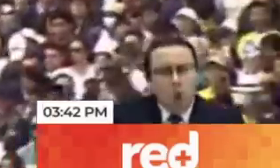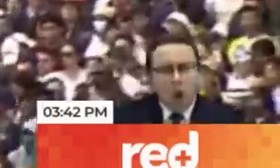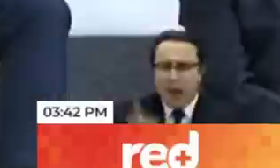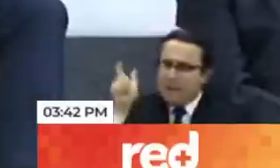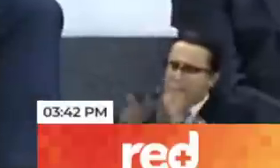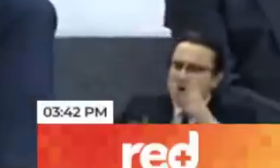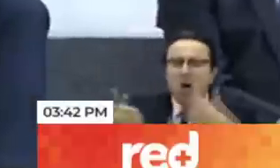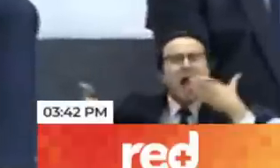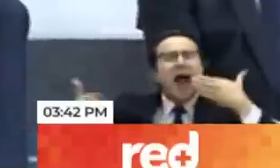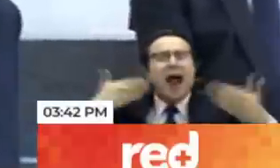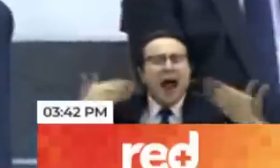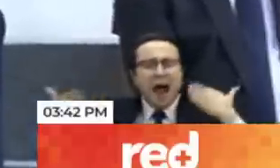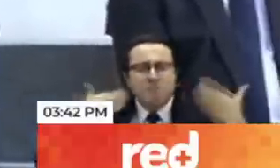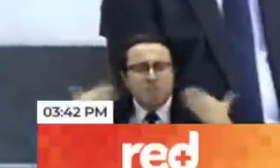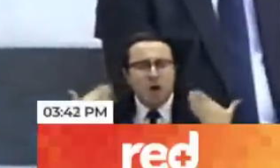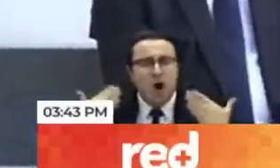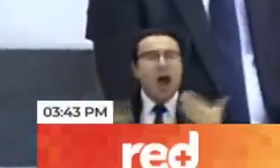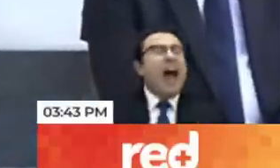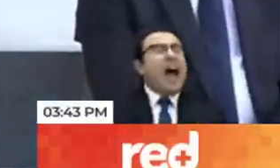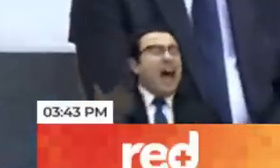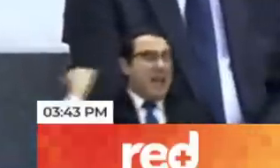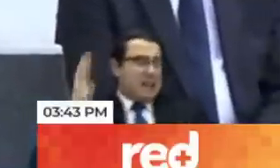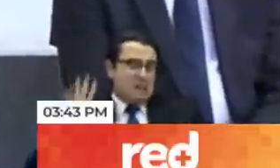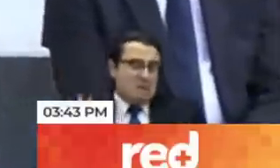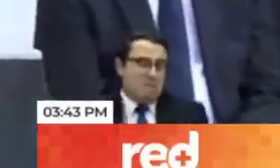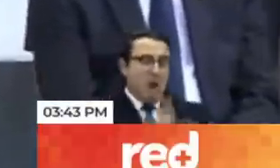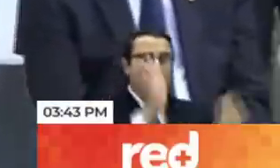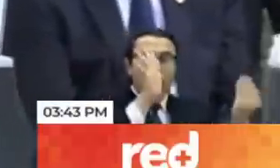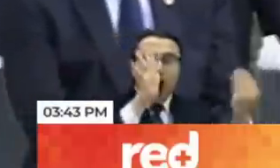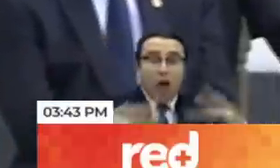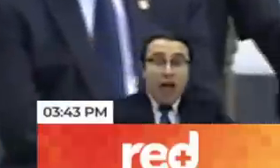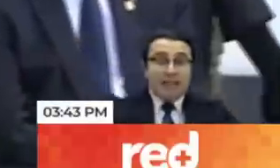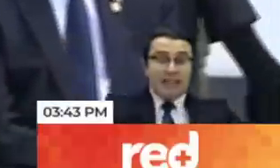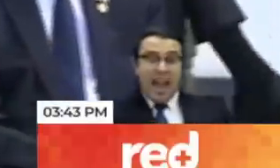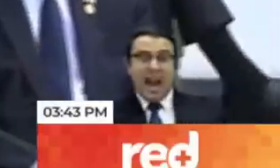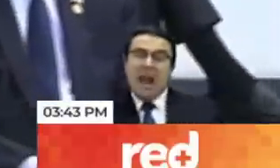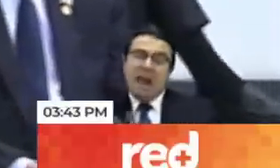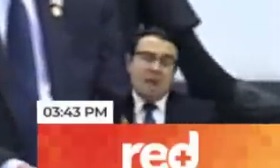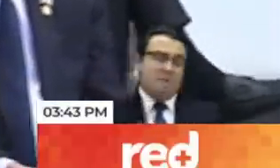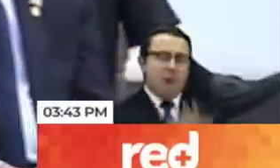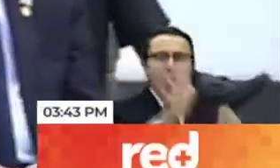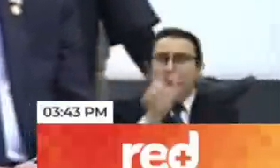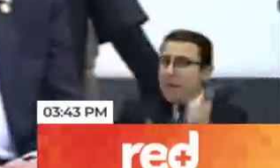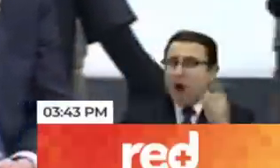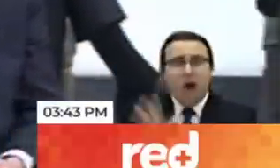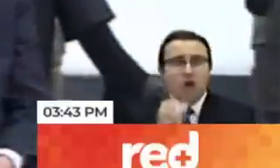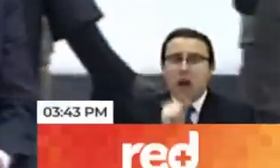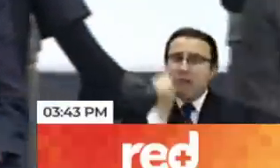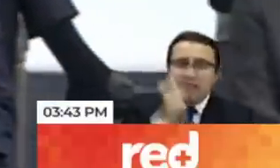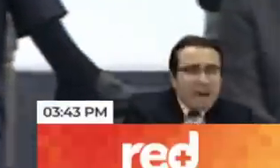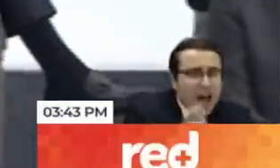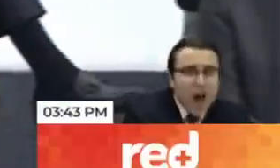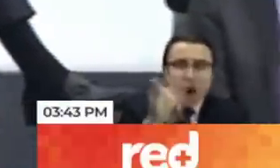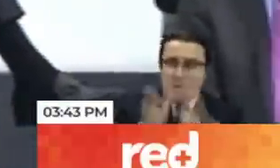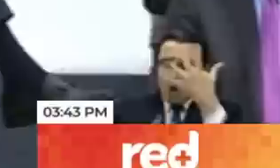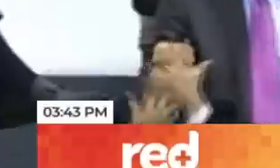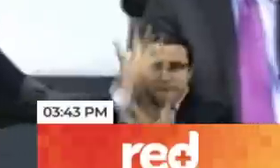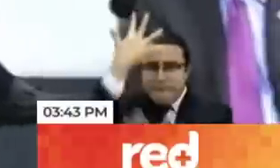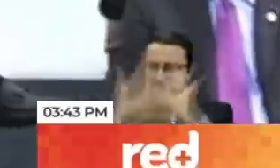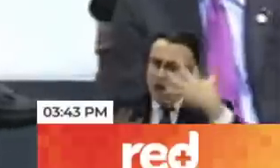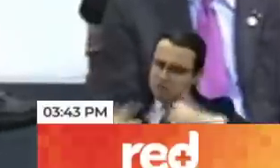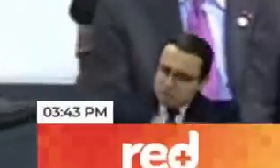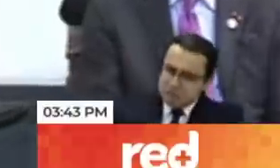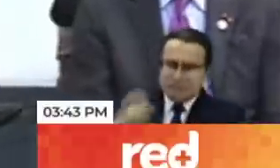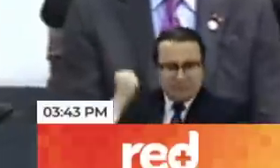campesinos, venimos de esos desplazados, de esos desarraigados, de esos desempleados, de esos artesanos, de esos